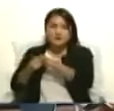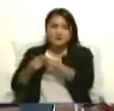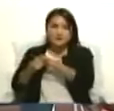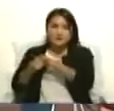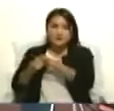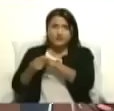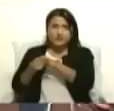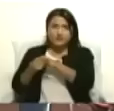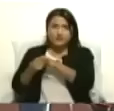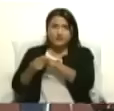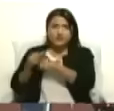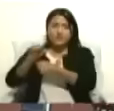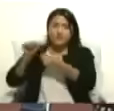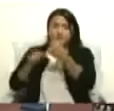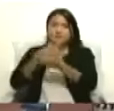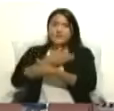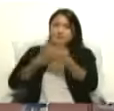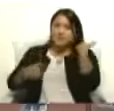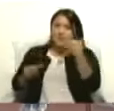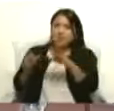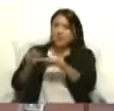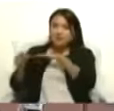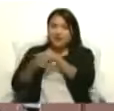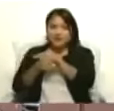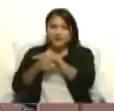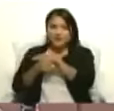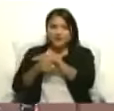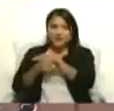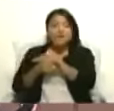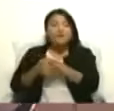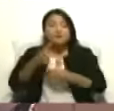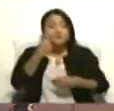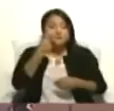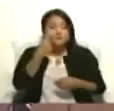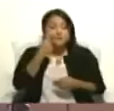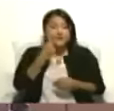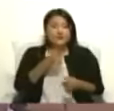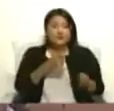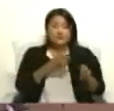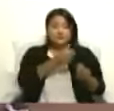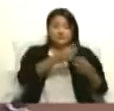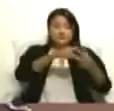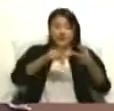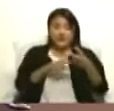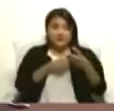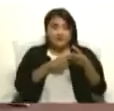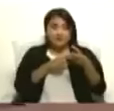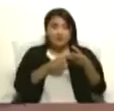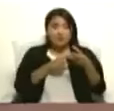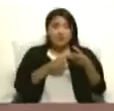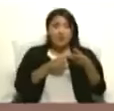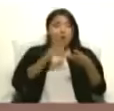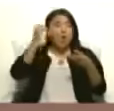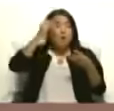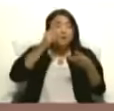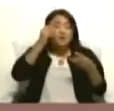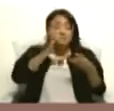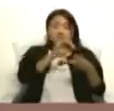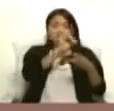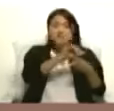a pedir fíjense las tres fíjense los tres vértices que intentaron sembrar las tres matrices los